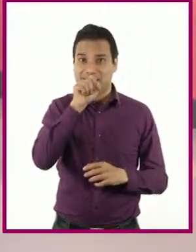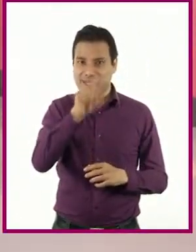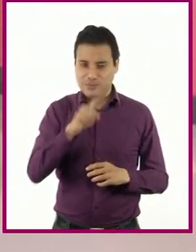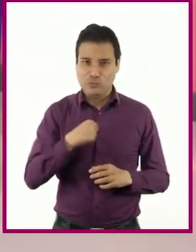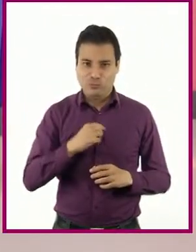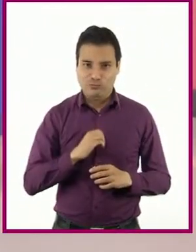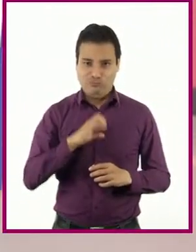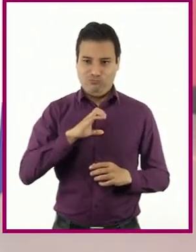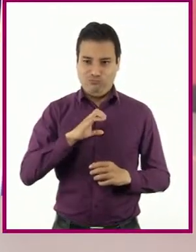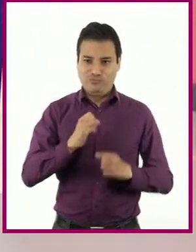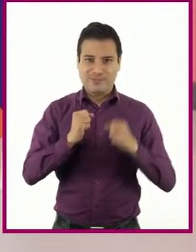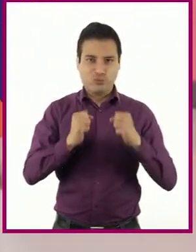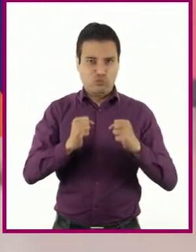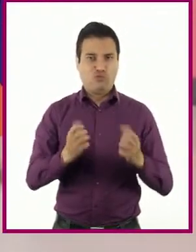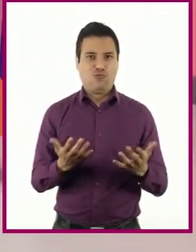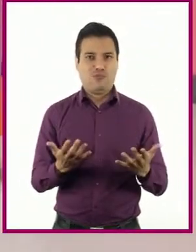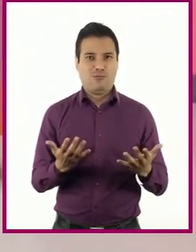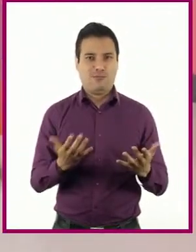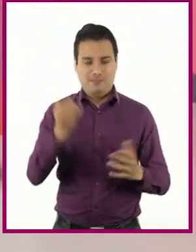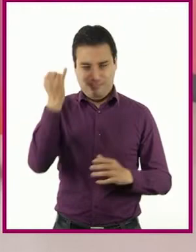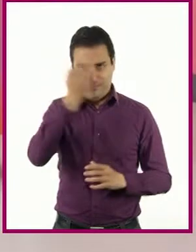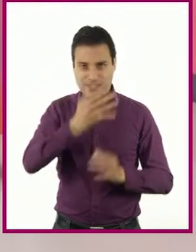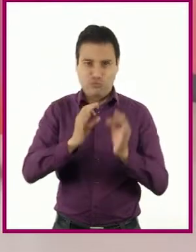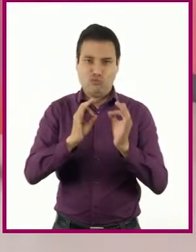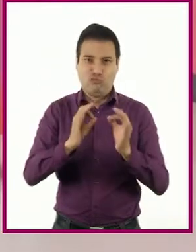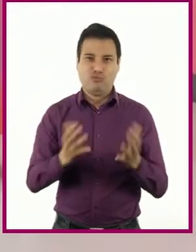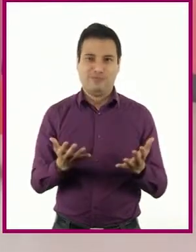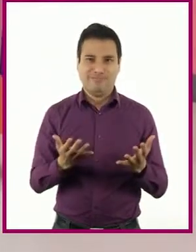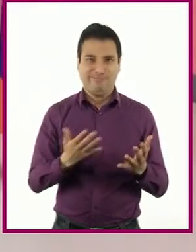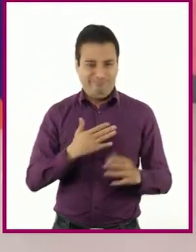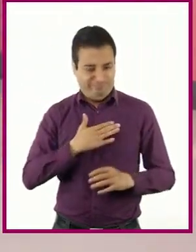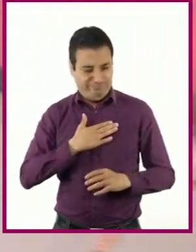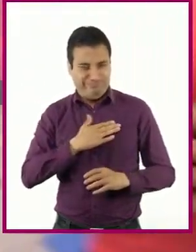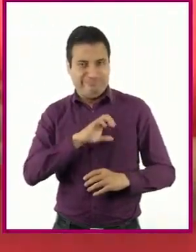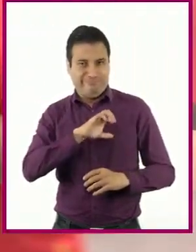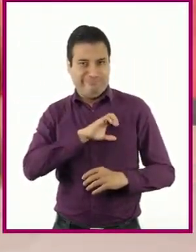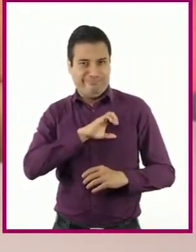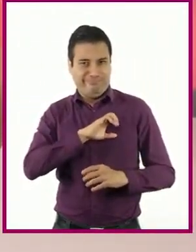y proyectar una imagen que va de la mano con el amor propio.